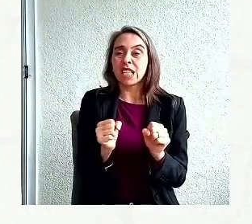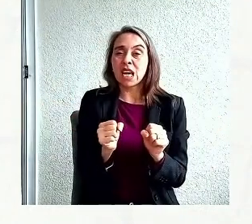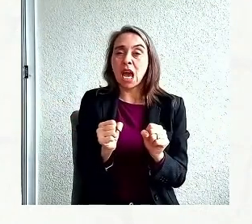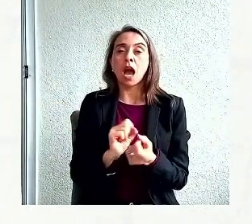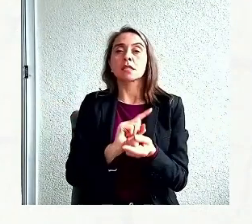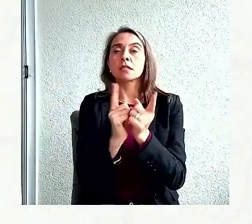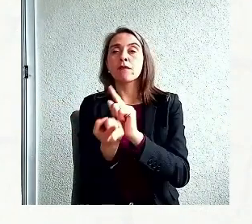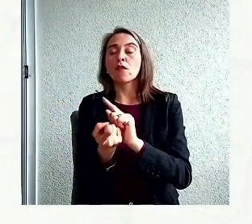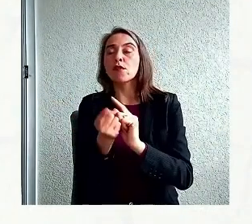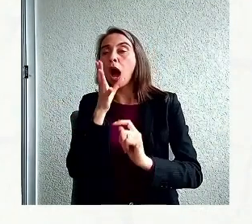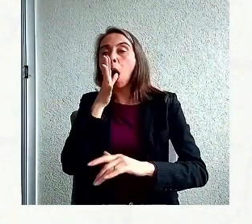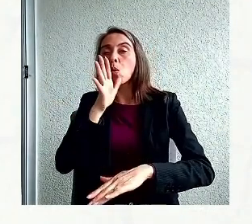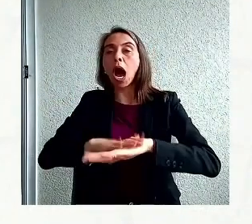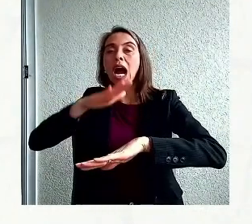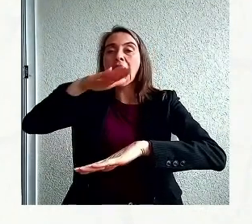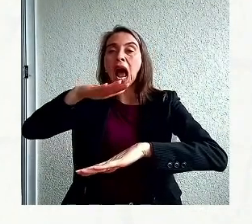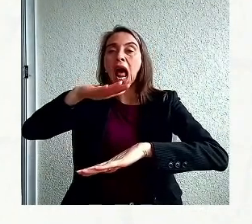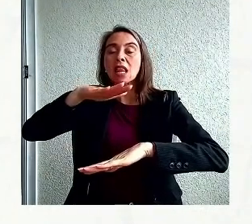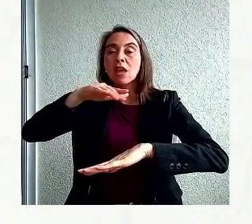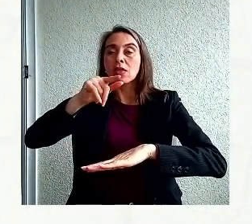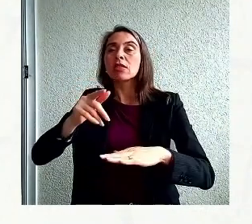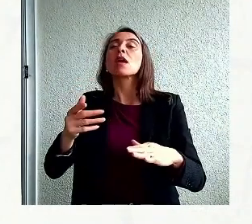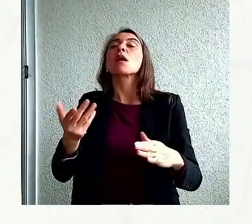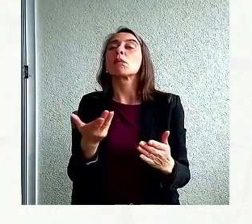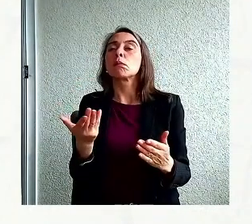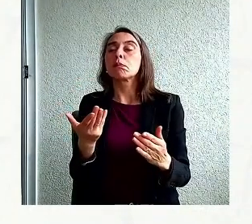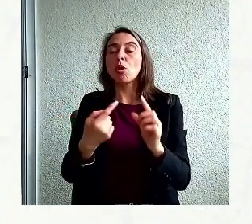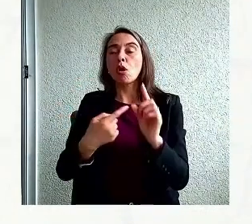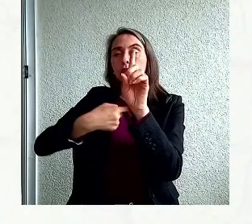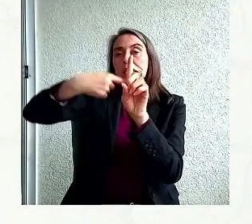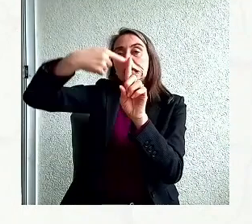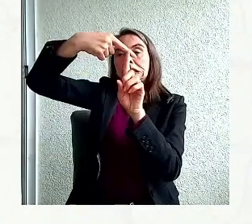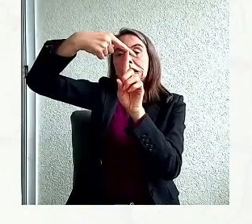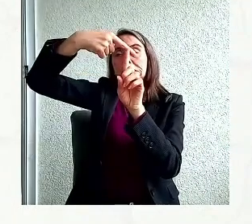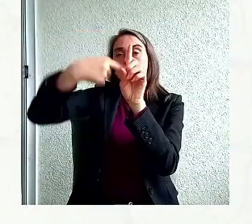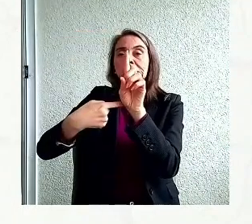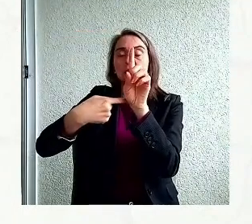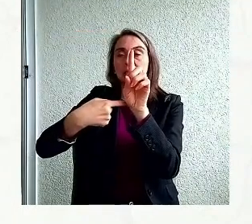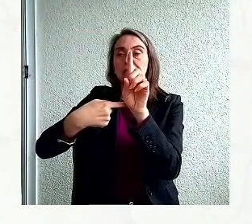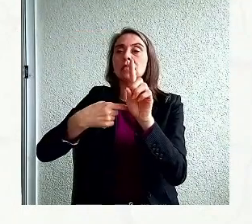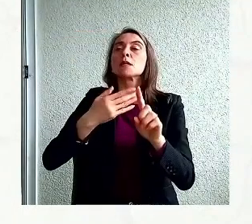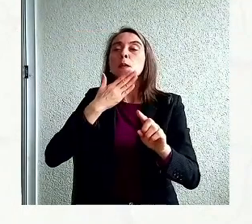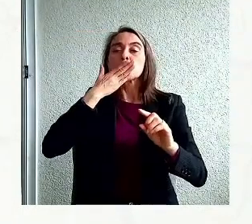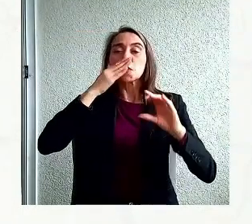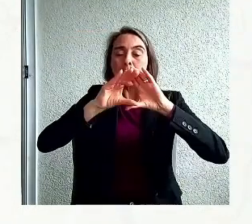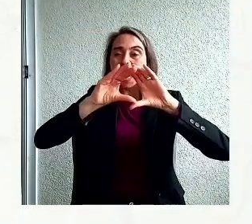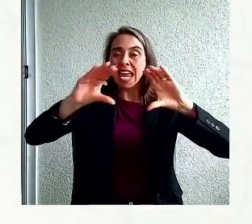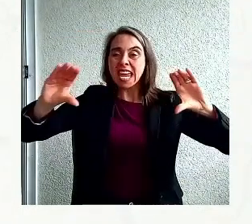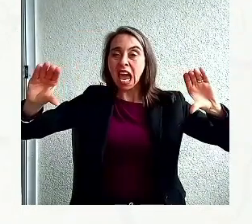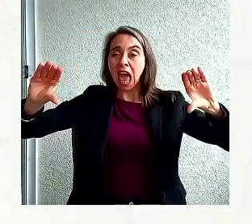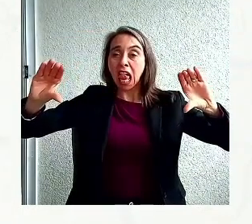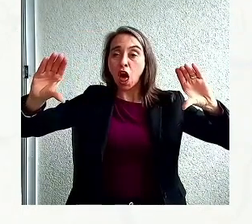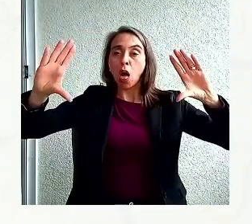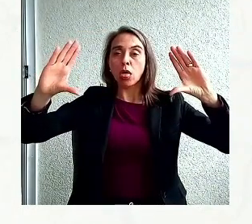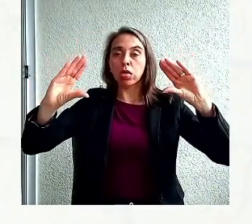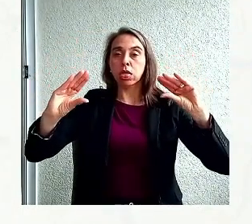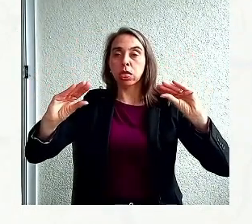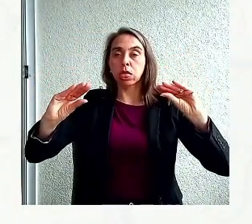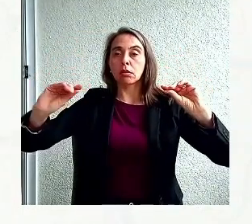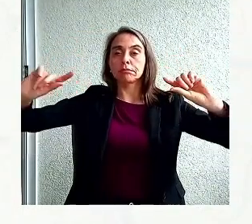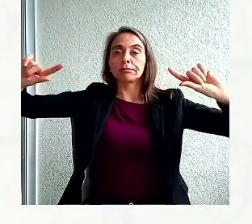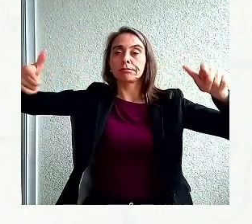hemos ensuciado. Y ahí seguramente Francisco no va a hablar más. Nosotros hicimos un trabajo juntos y vimos que en parte